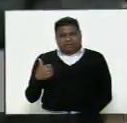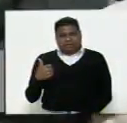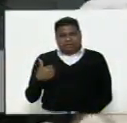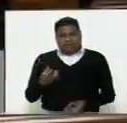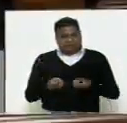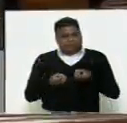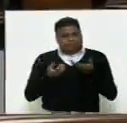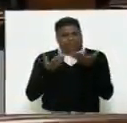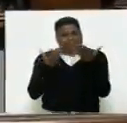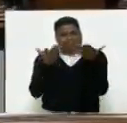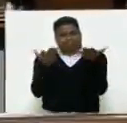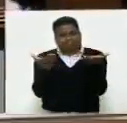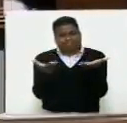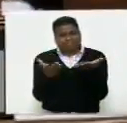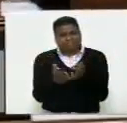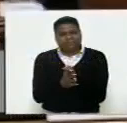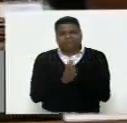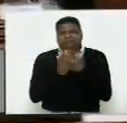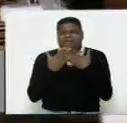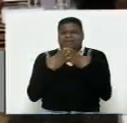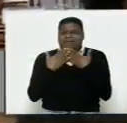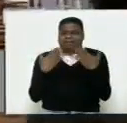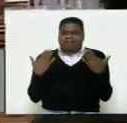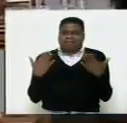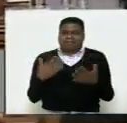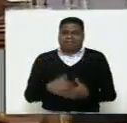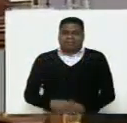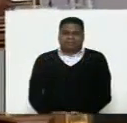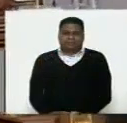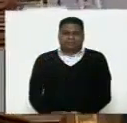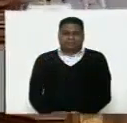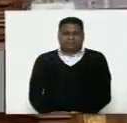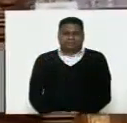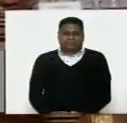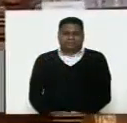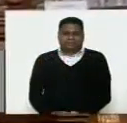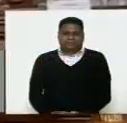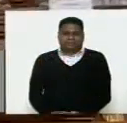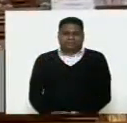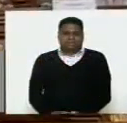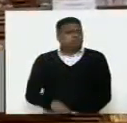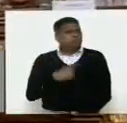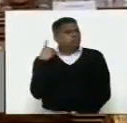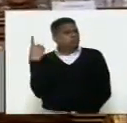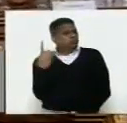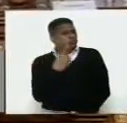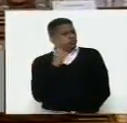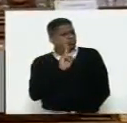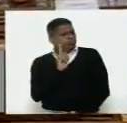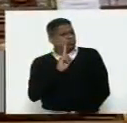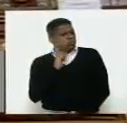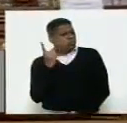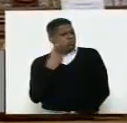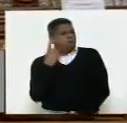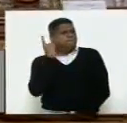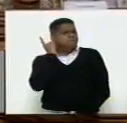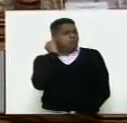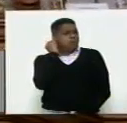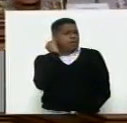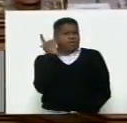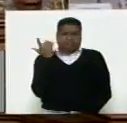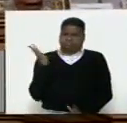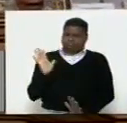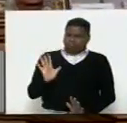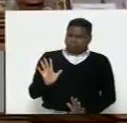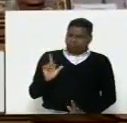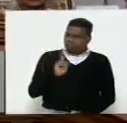ofrecerle esta gloria, no de las mujeres, porque esto es de las